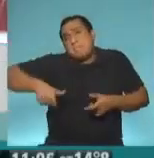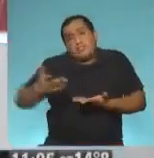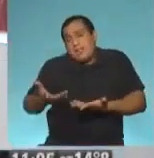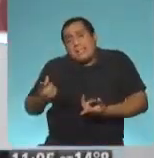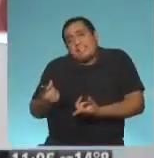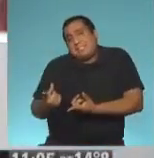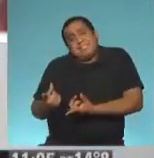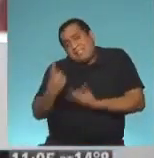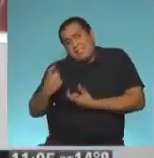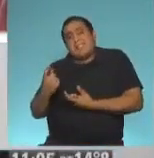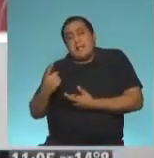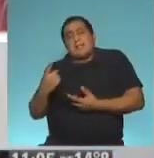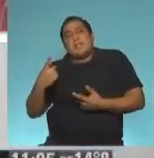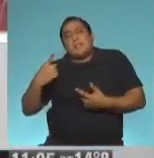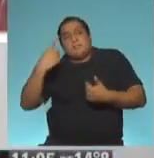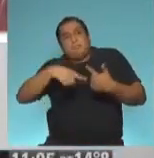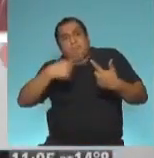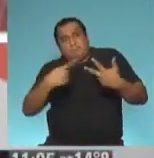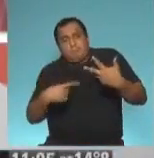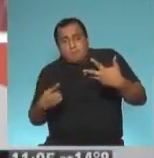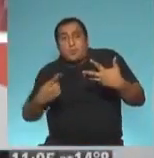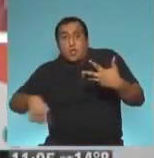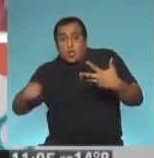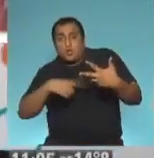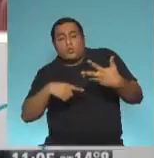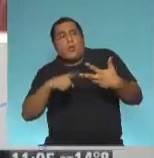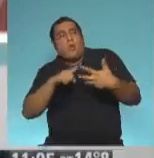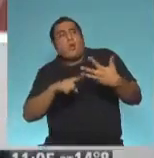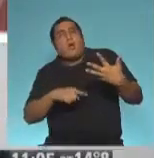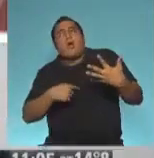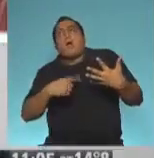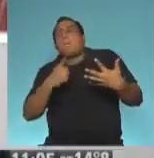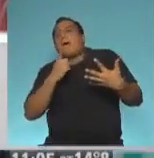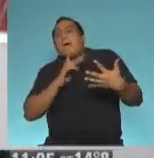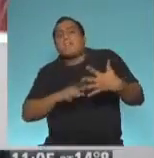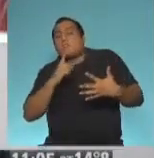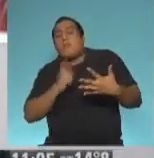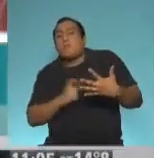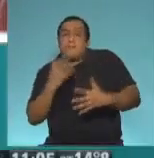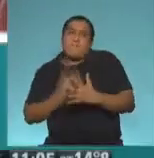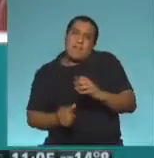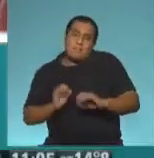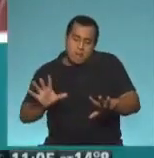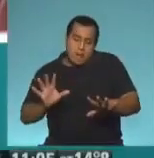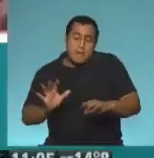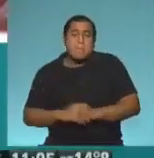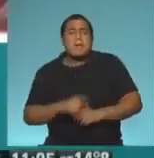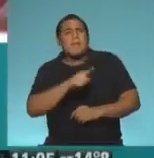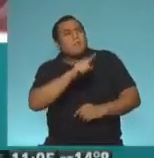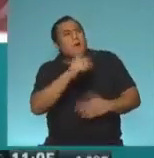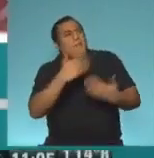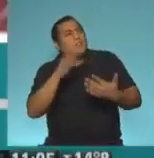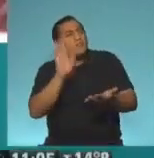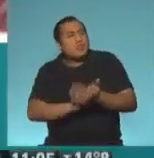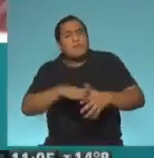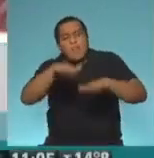este diagnóstico atraviesa todas estas cuestiones que a veces uno no las visibiliza, y es un gran error. Ahora, vos hablabas de los